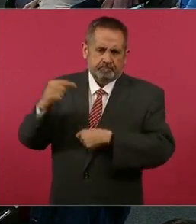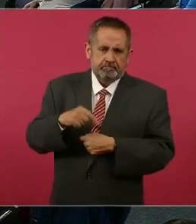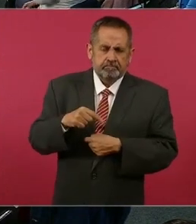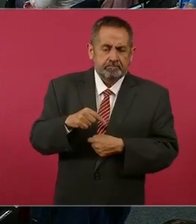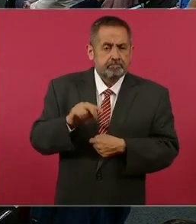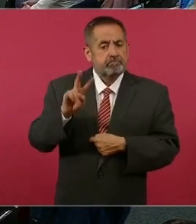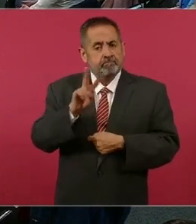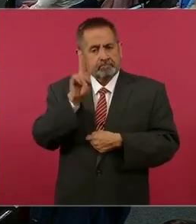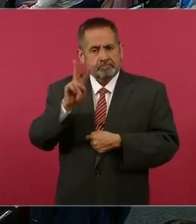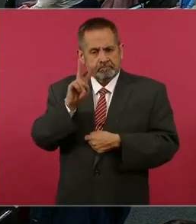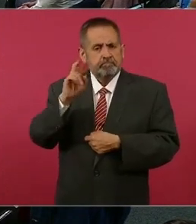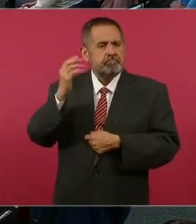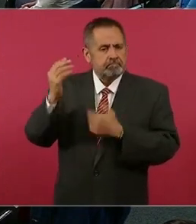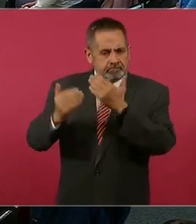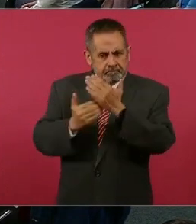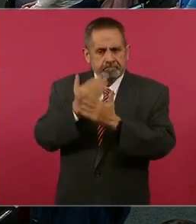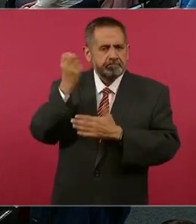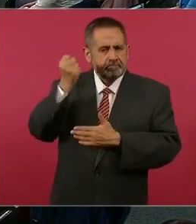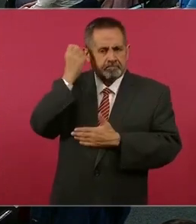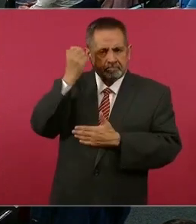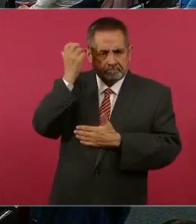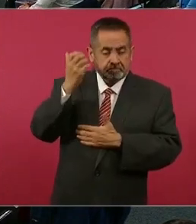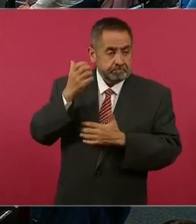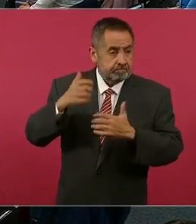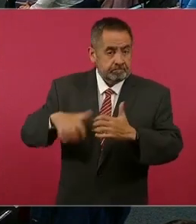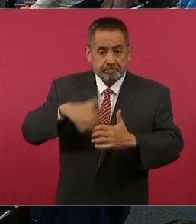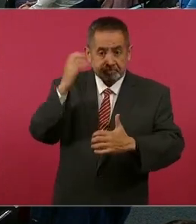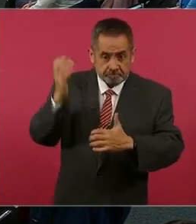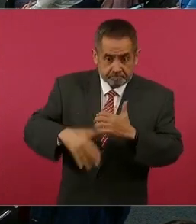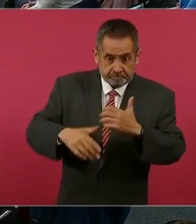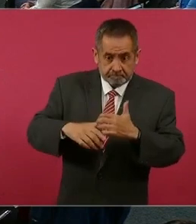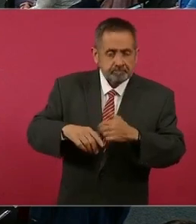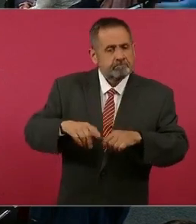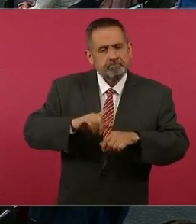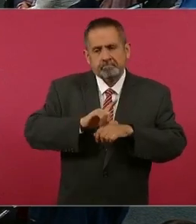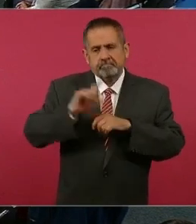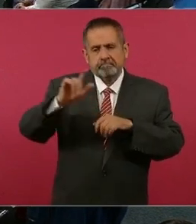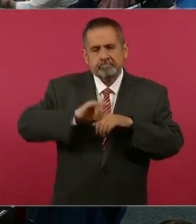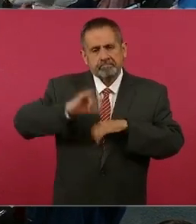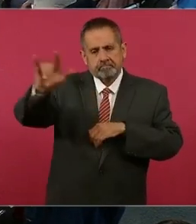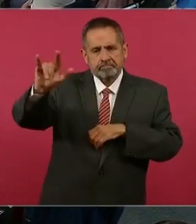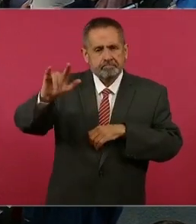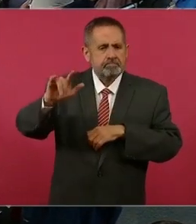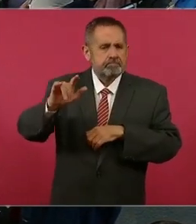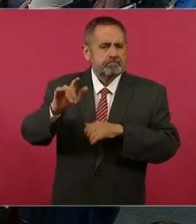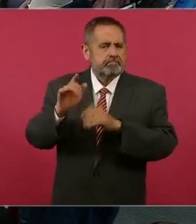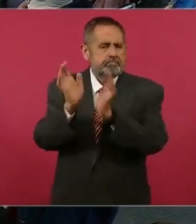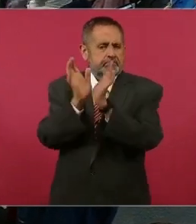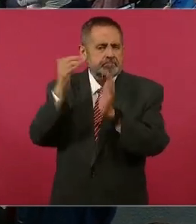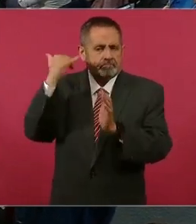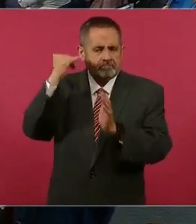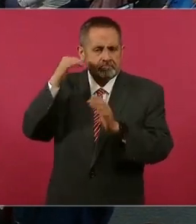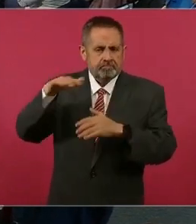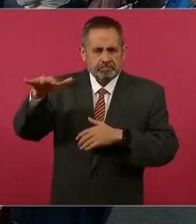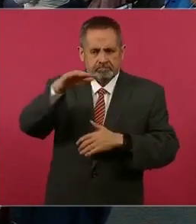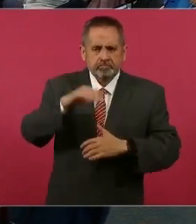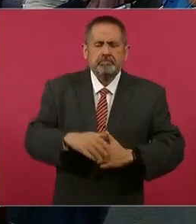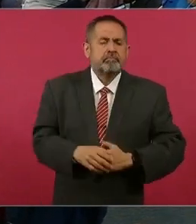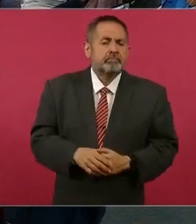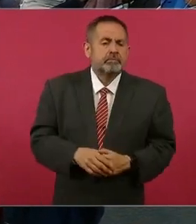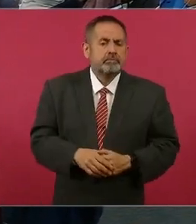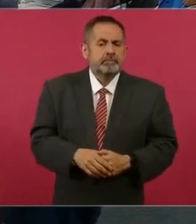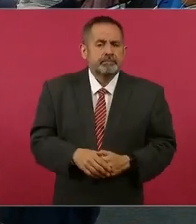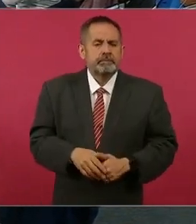y el viernes estamos aquí y terminando nos vamos a la península. Sí, en el tema de